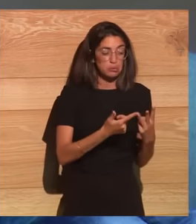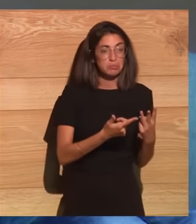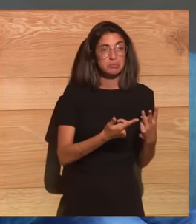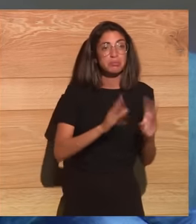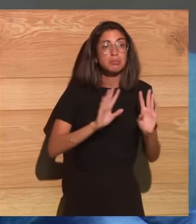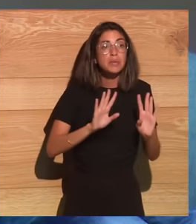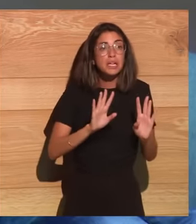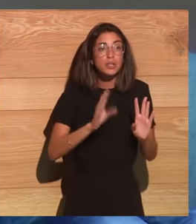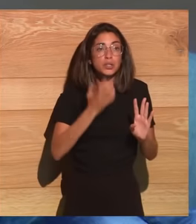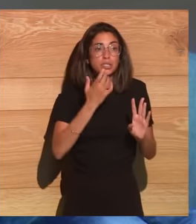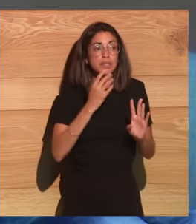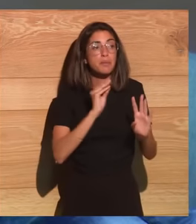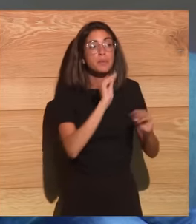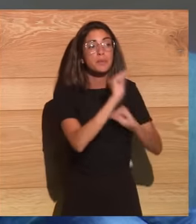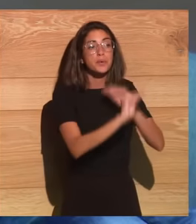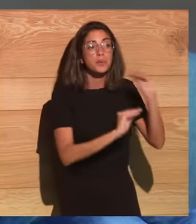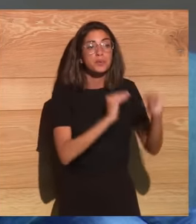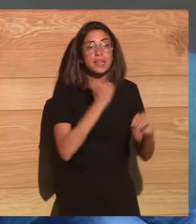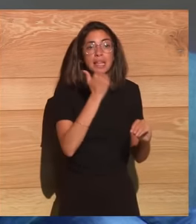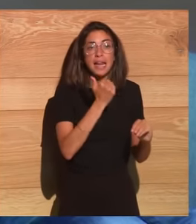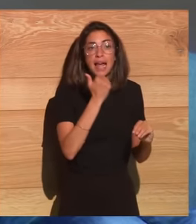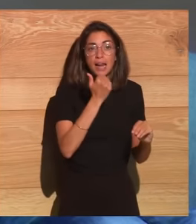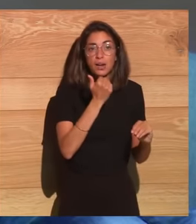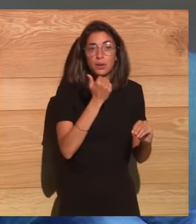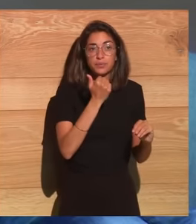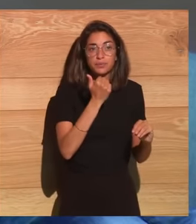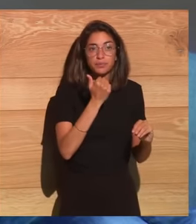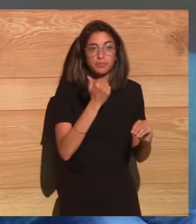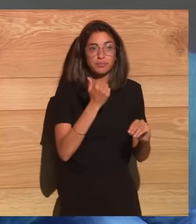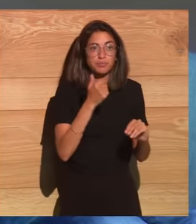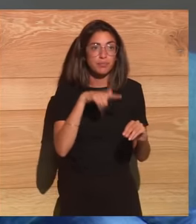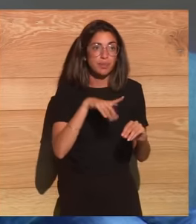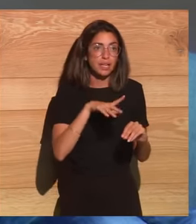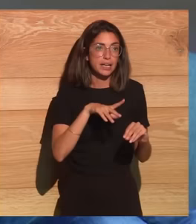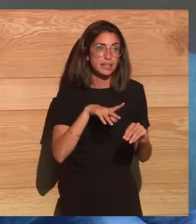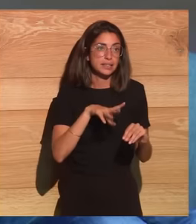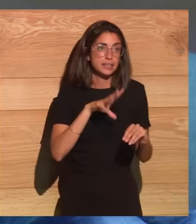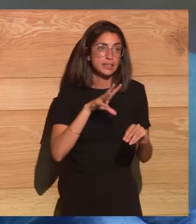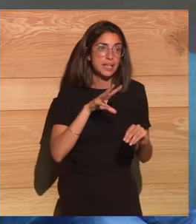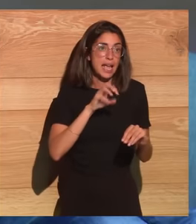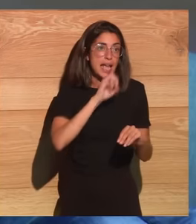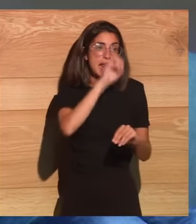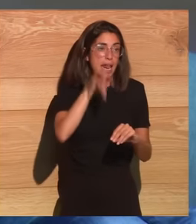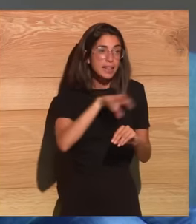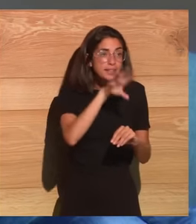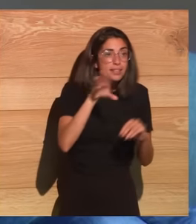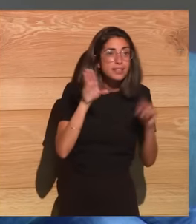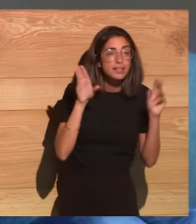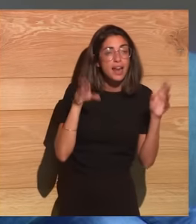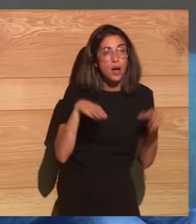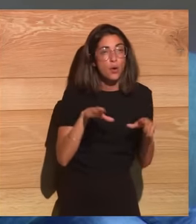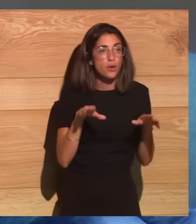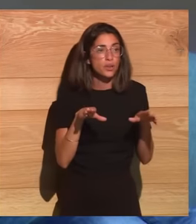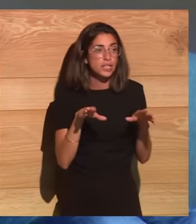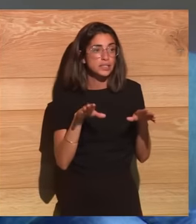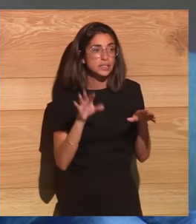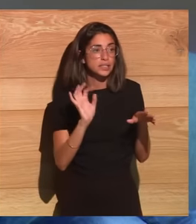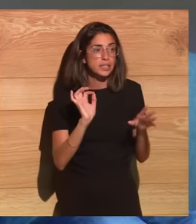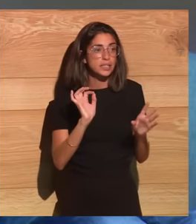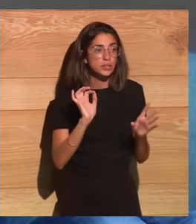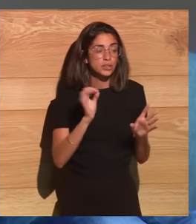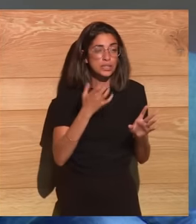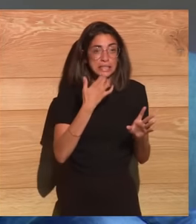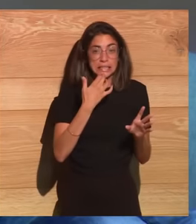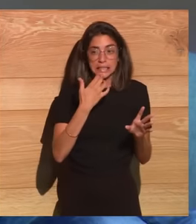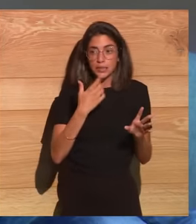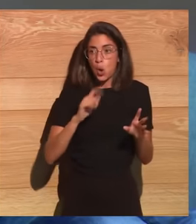te pregunta algo, y eso sucede, por ejemplo, en los dragones, en los Pregúntale A, cuando te toca a ti, cada vez que tiene oportunidad de hablar